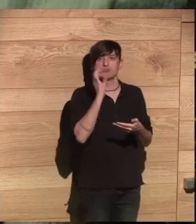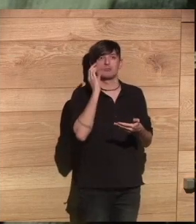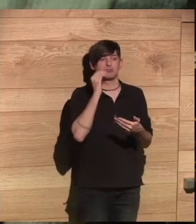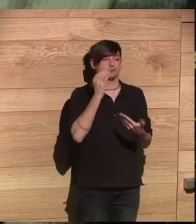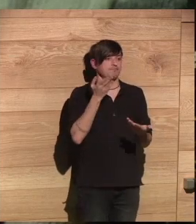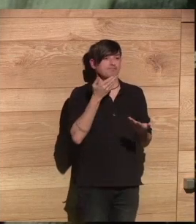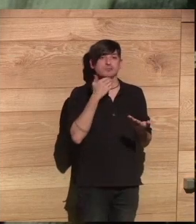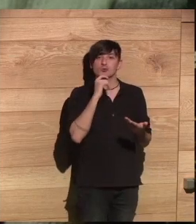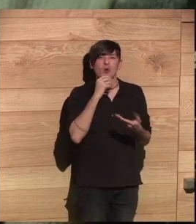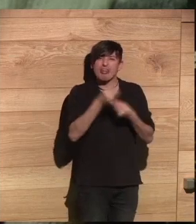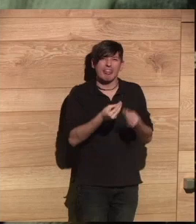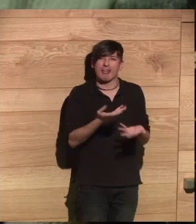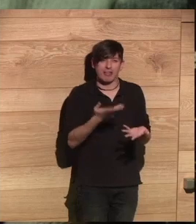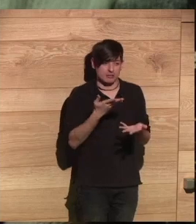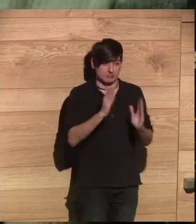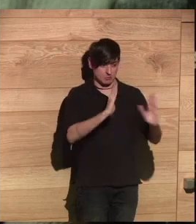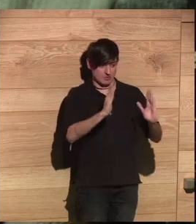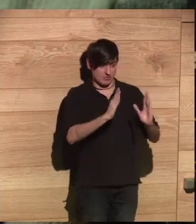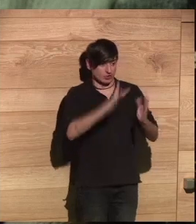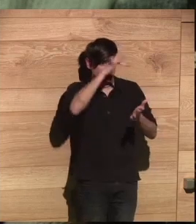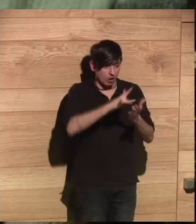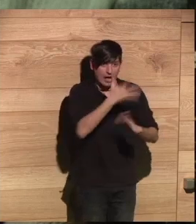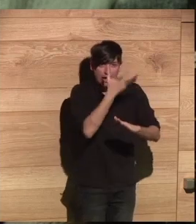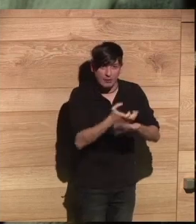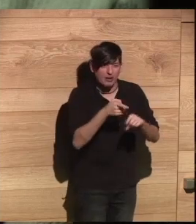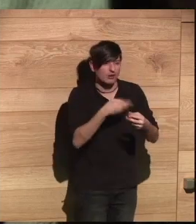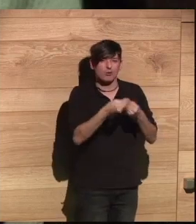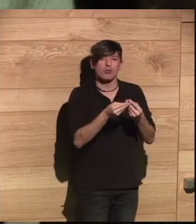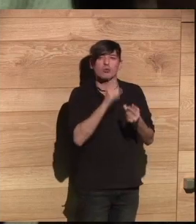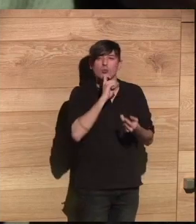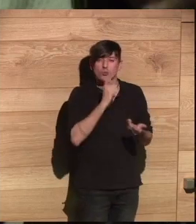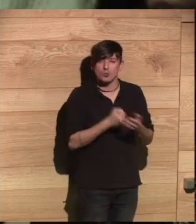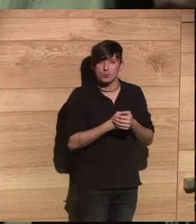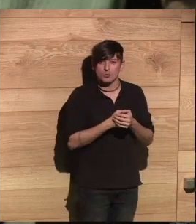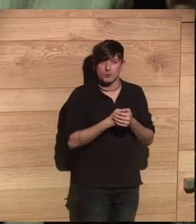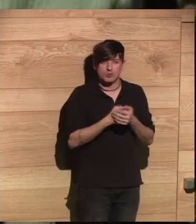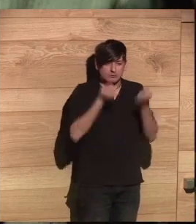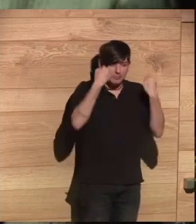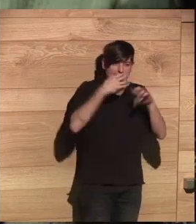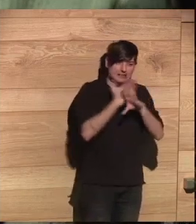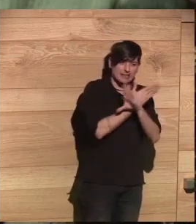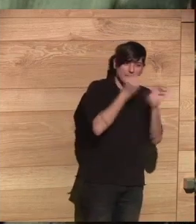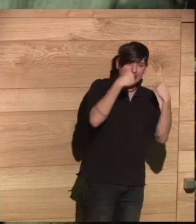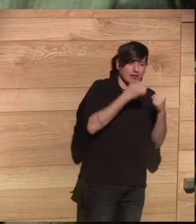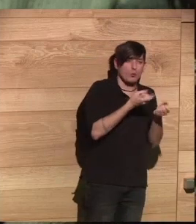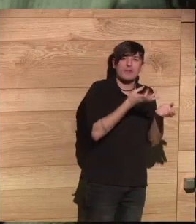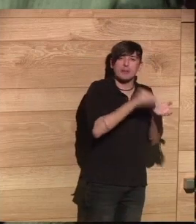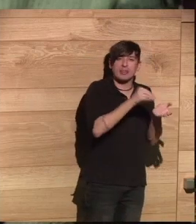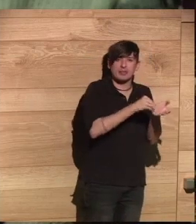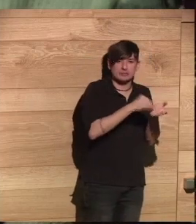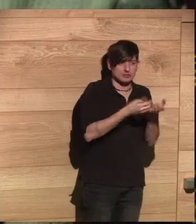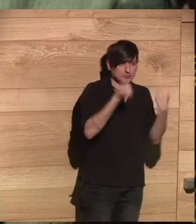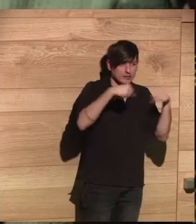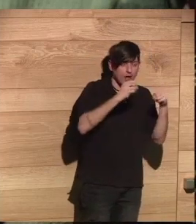cómo se aborda el momento de grabar eso, ¿no? El número de ensayos que tienen juntos, o